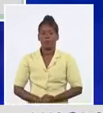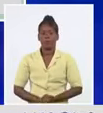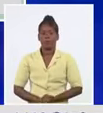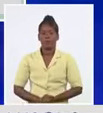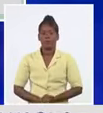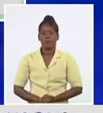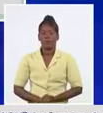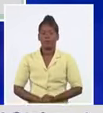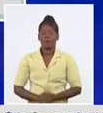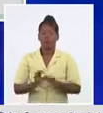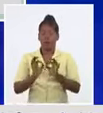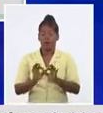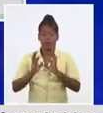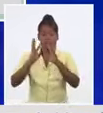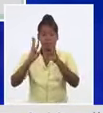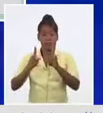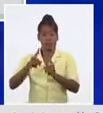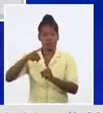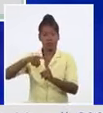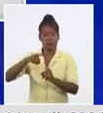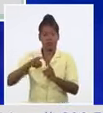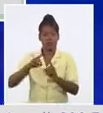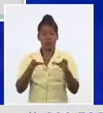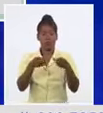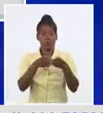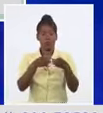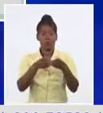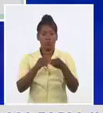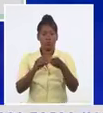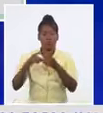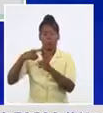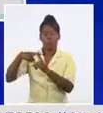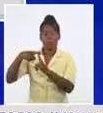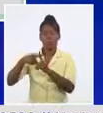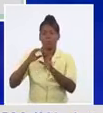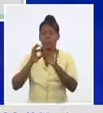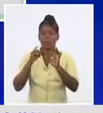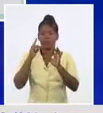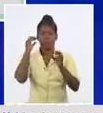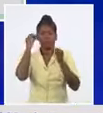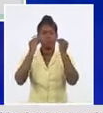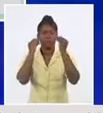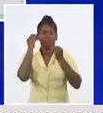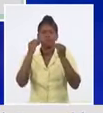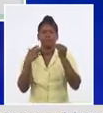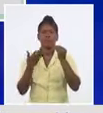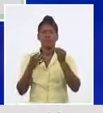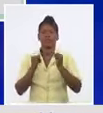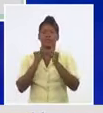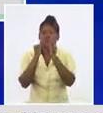Del total de casos, como siempre analizamos, el